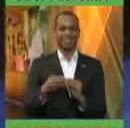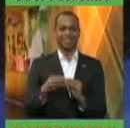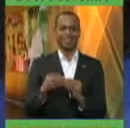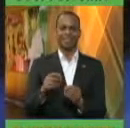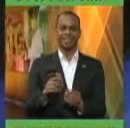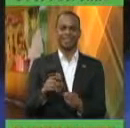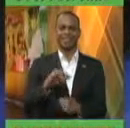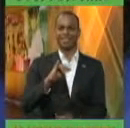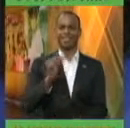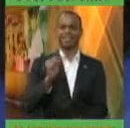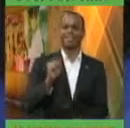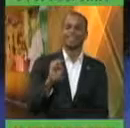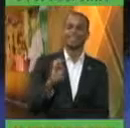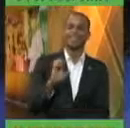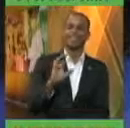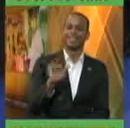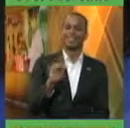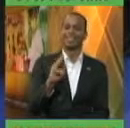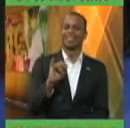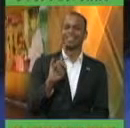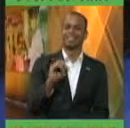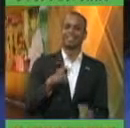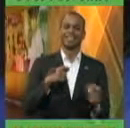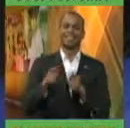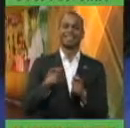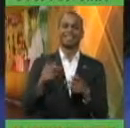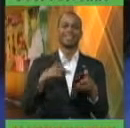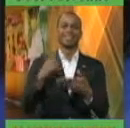alberto el coordinador del programa bandera azul